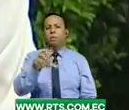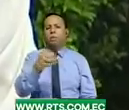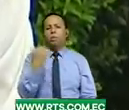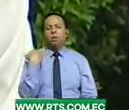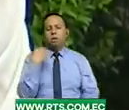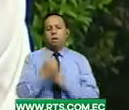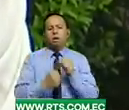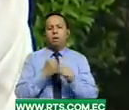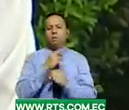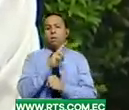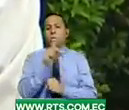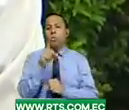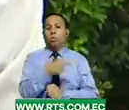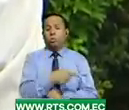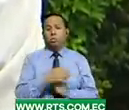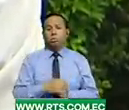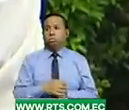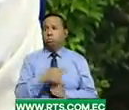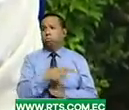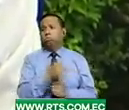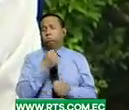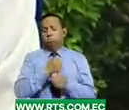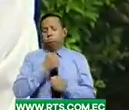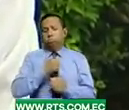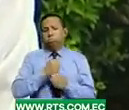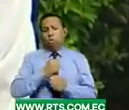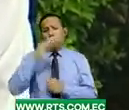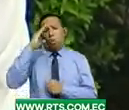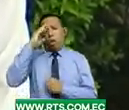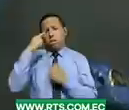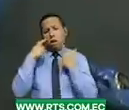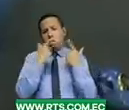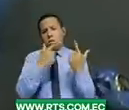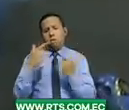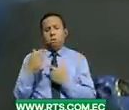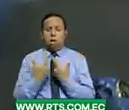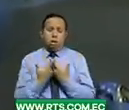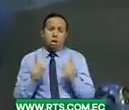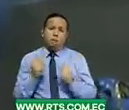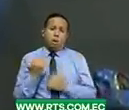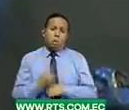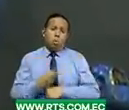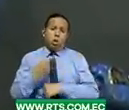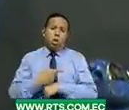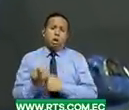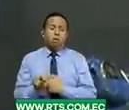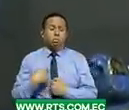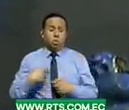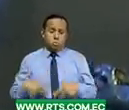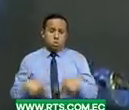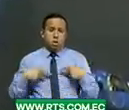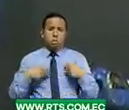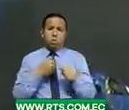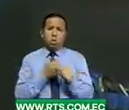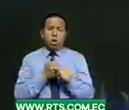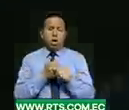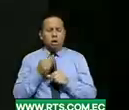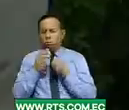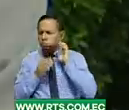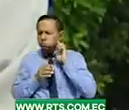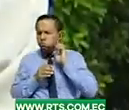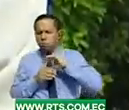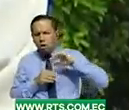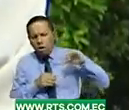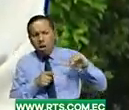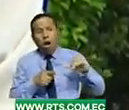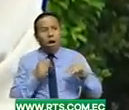era guardia de seguridad. ¿Y estaba libre? Sí, era su día libre. Yo vivo cerca de ahí, escuchamos los tiros y